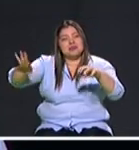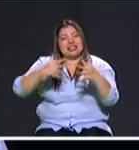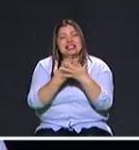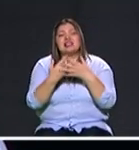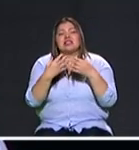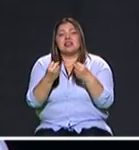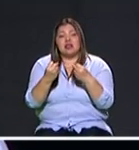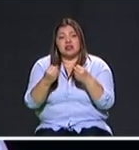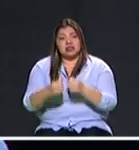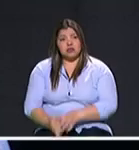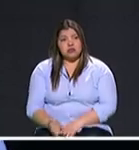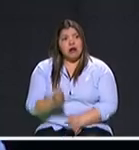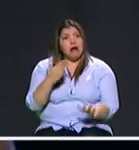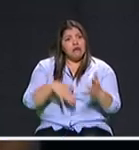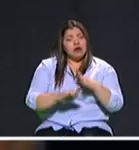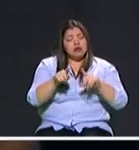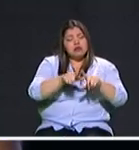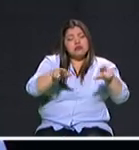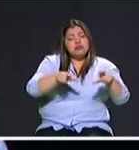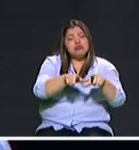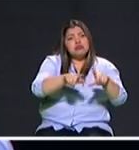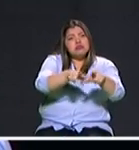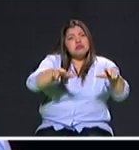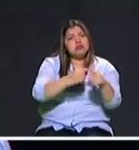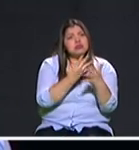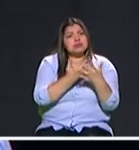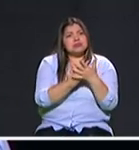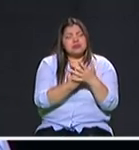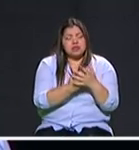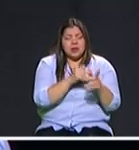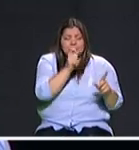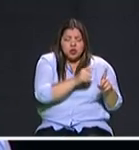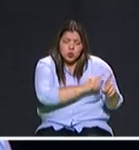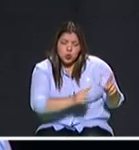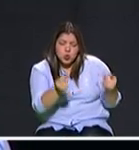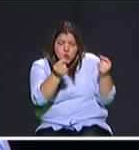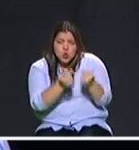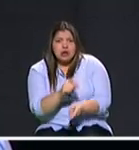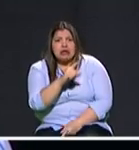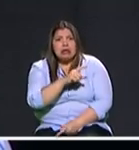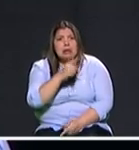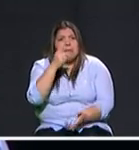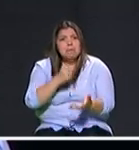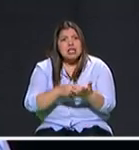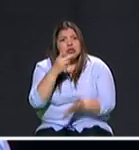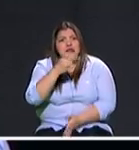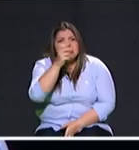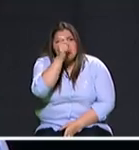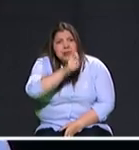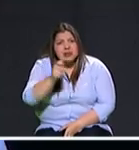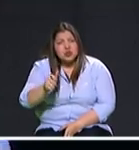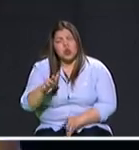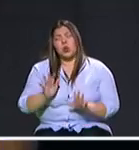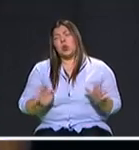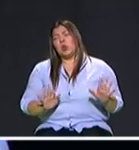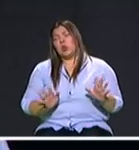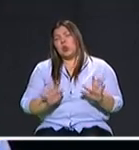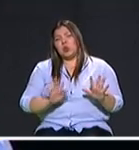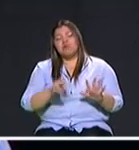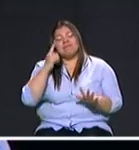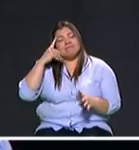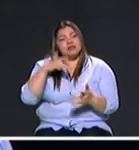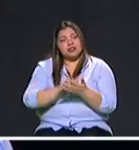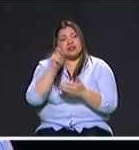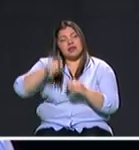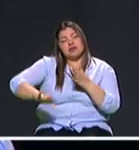1200 personas en una situación infrahumana y creo que es importante que haya unas carriles adecuada para